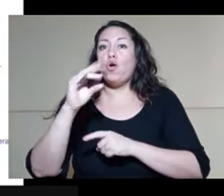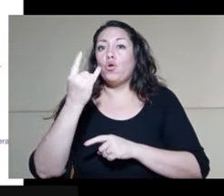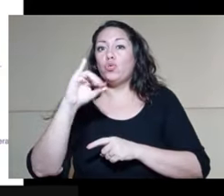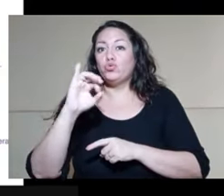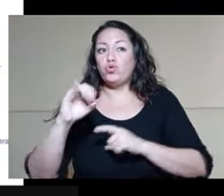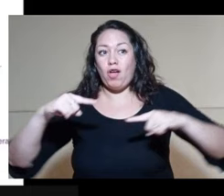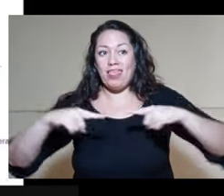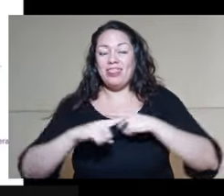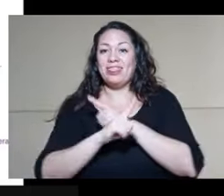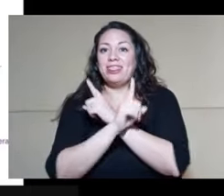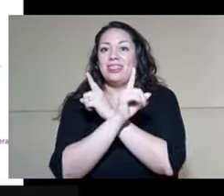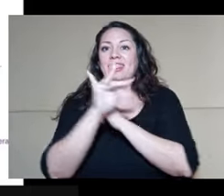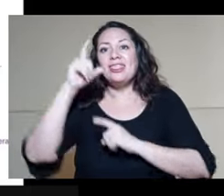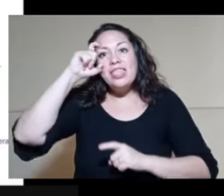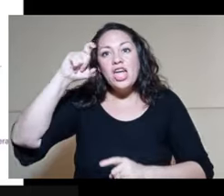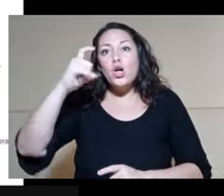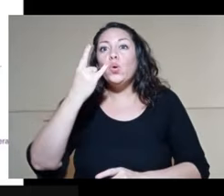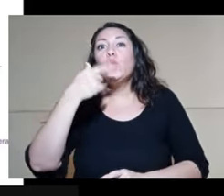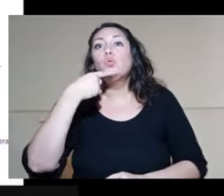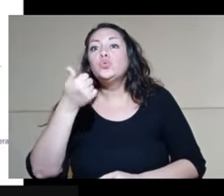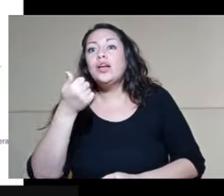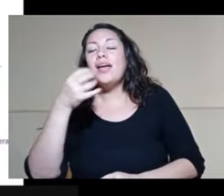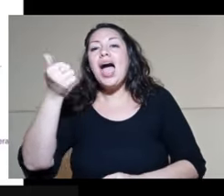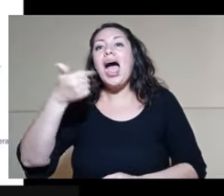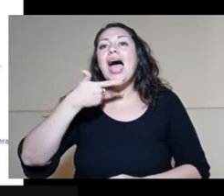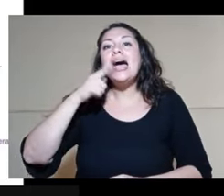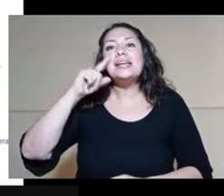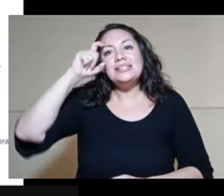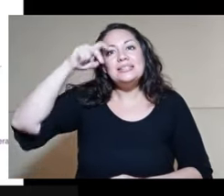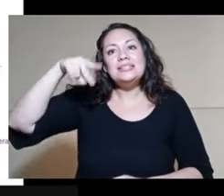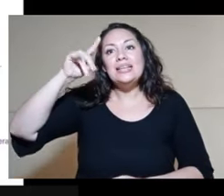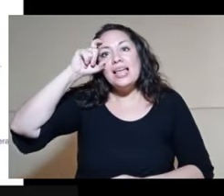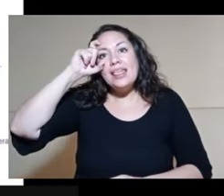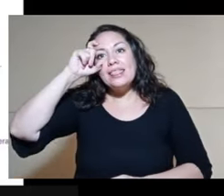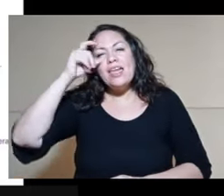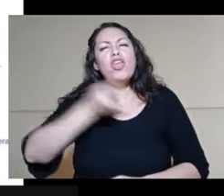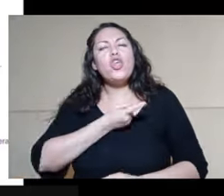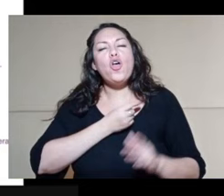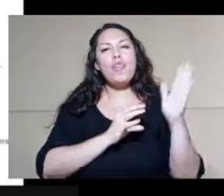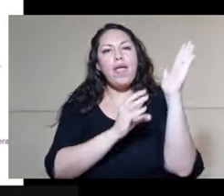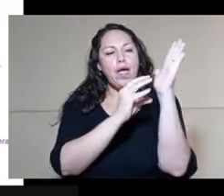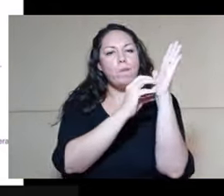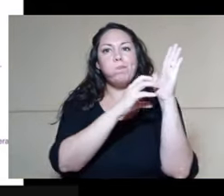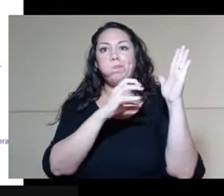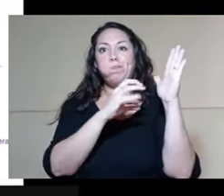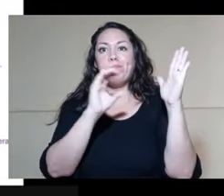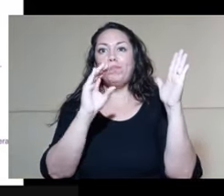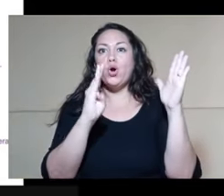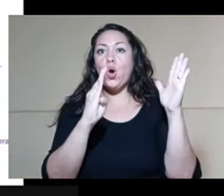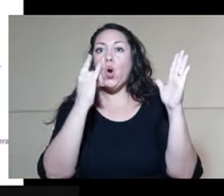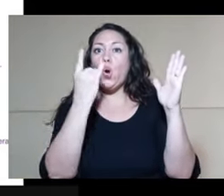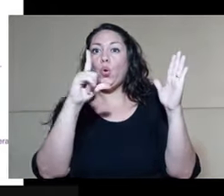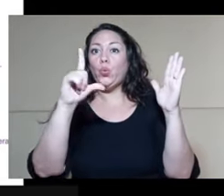Cruzó. ¿Ven? Esa es la decusación de los lemniscos. Decusa y asciende. En la zona entre el bulbo y la médula